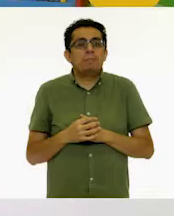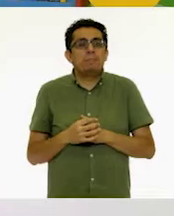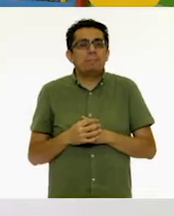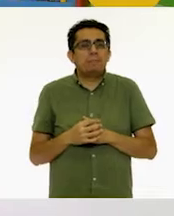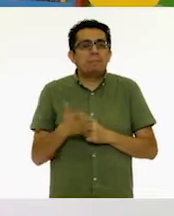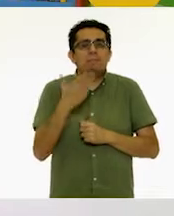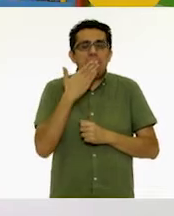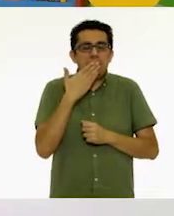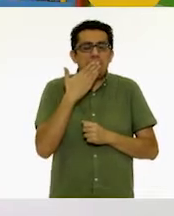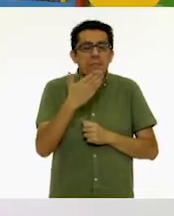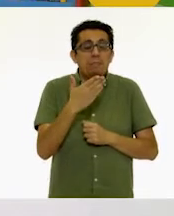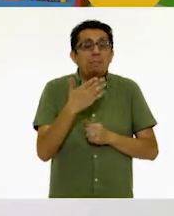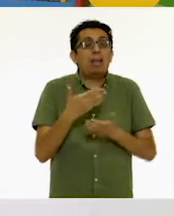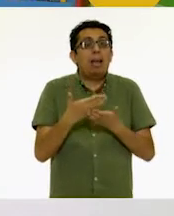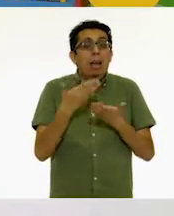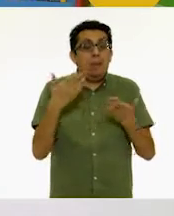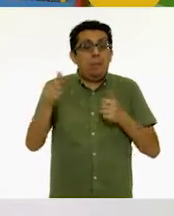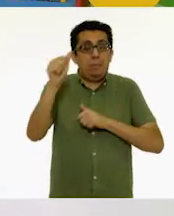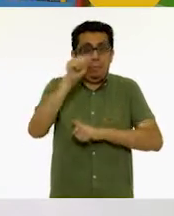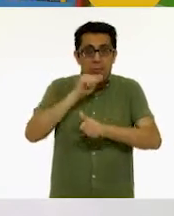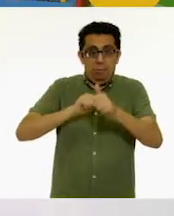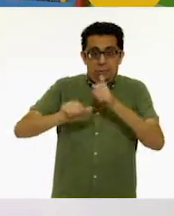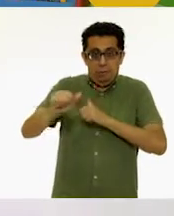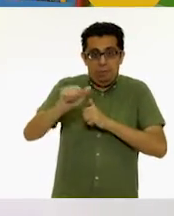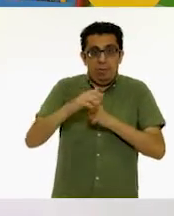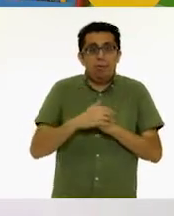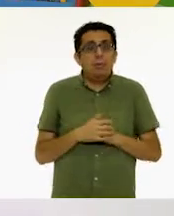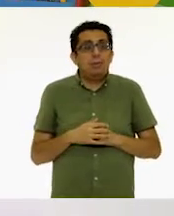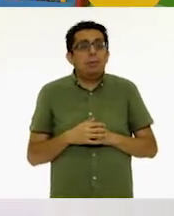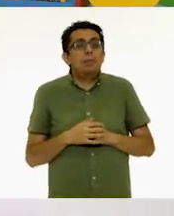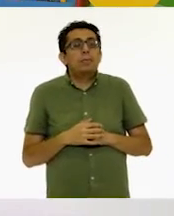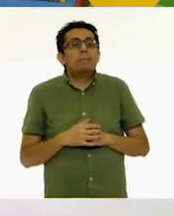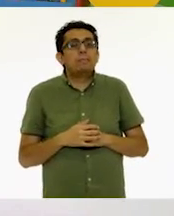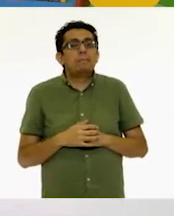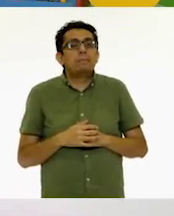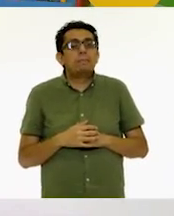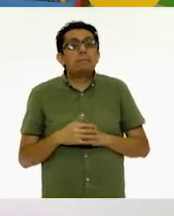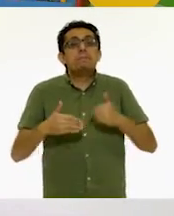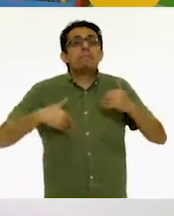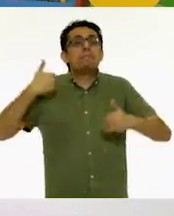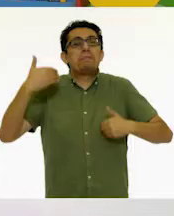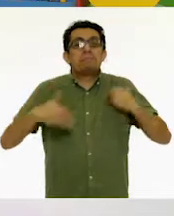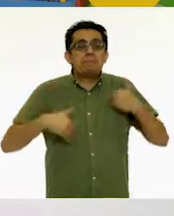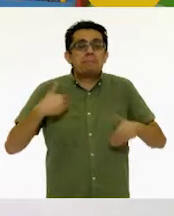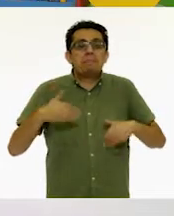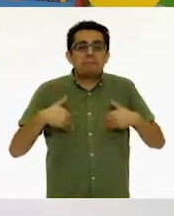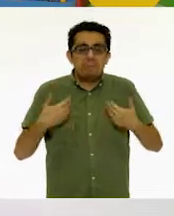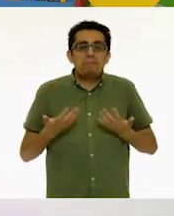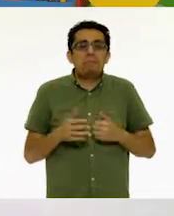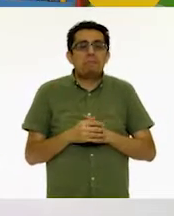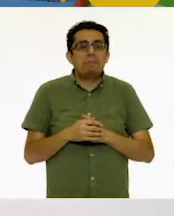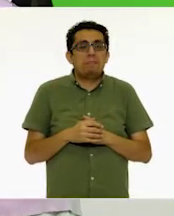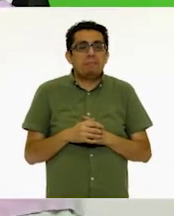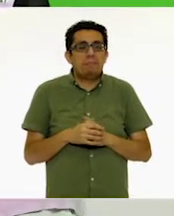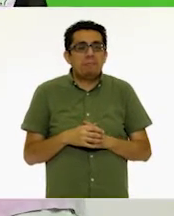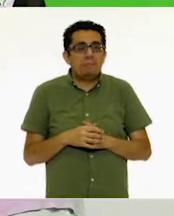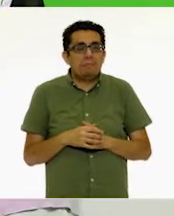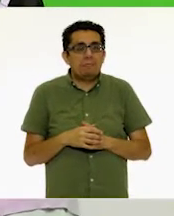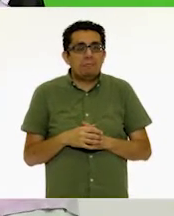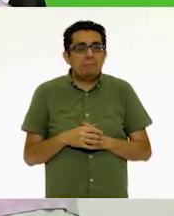Muy bien, ahora es nuestro turno. Y... ¡venga, divertidos! ¡Échale, divertidos!